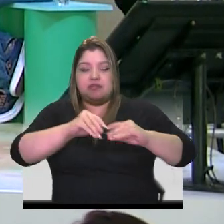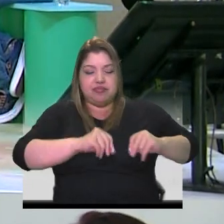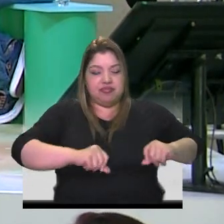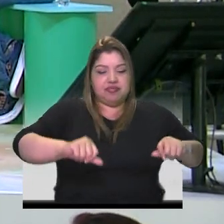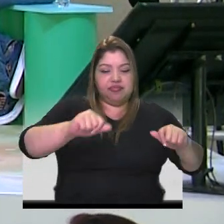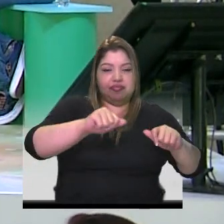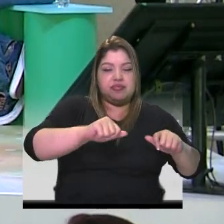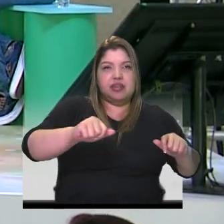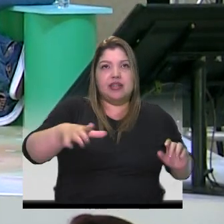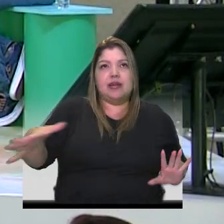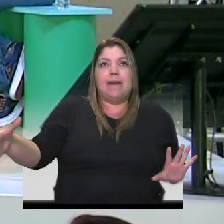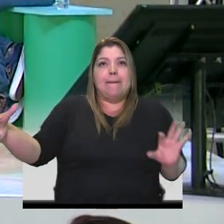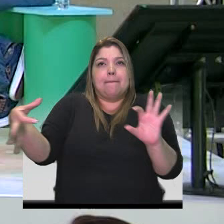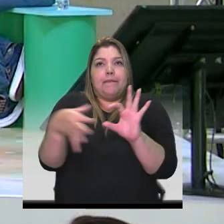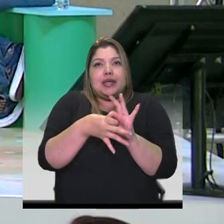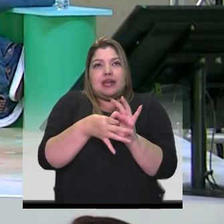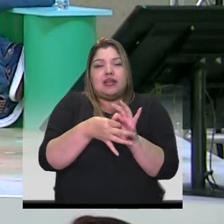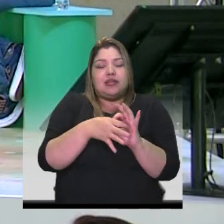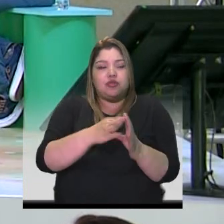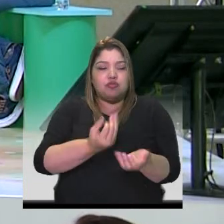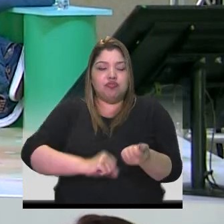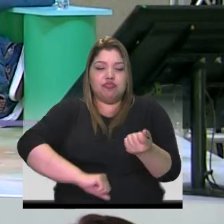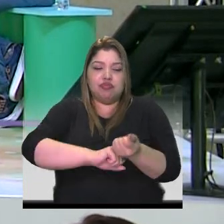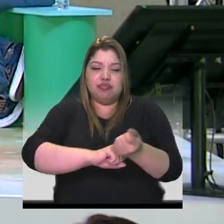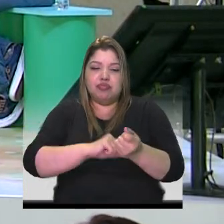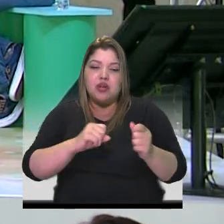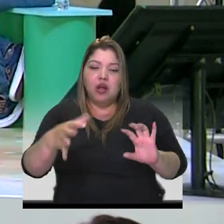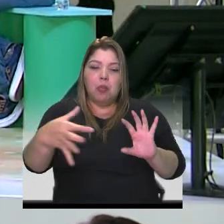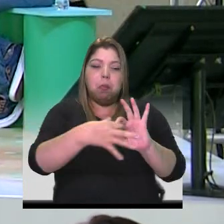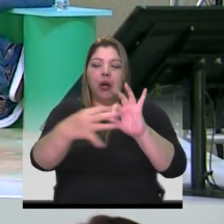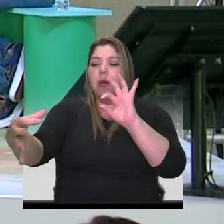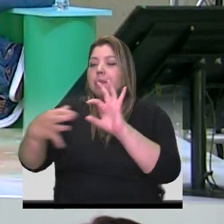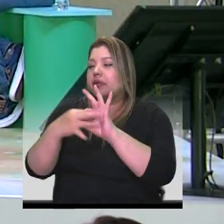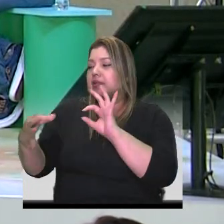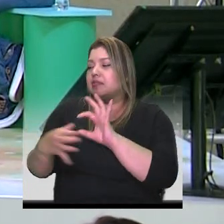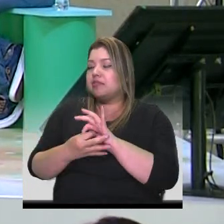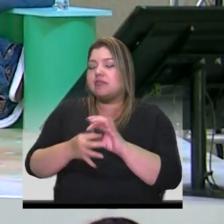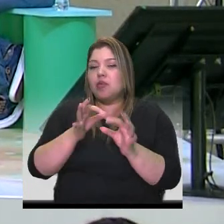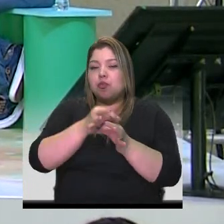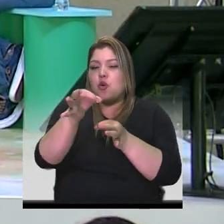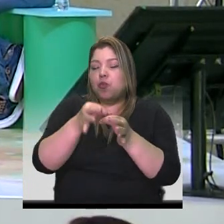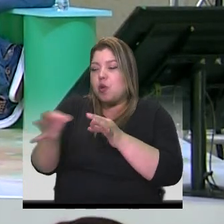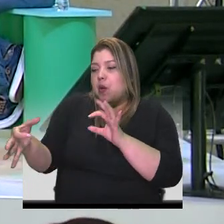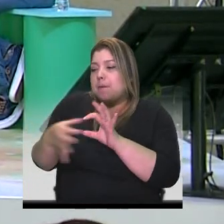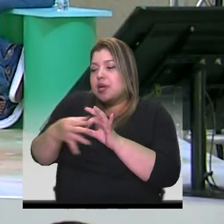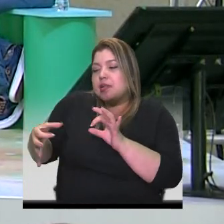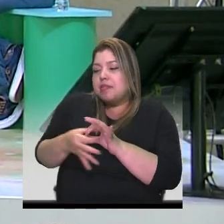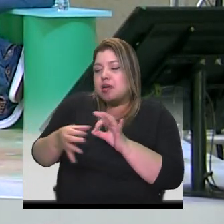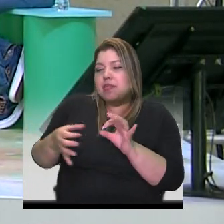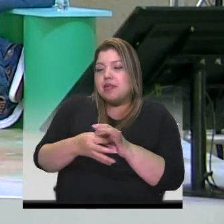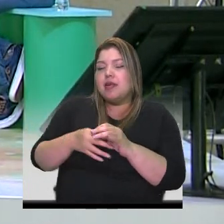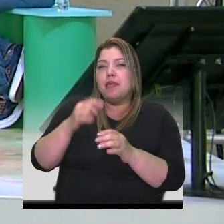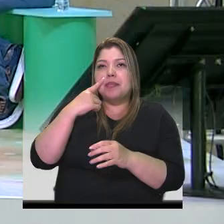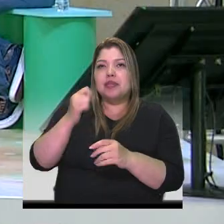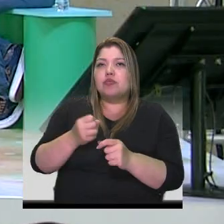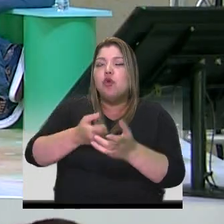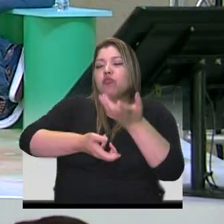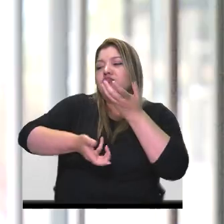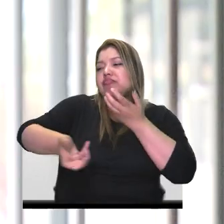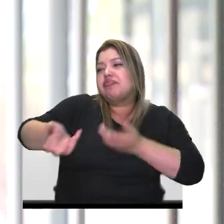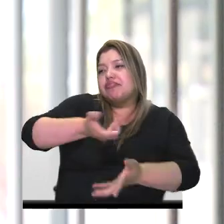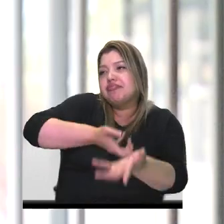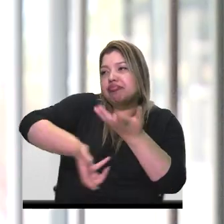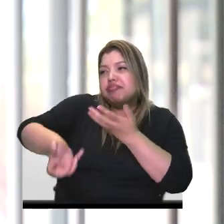es el bastón energético de la tierra. Entonces empieza en unos recorridos, unos relevos con unos bastones ceremoniales entre los pueblos